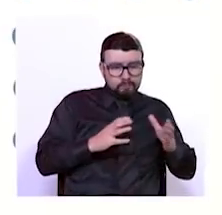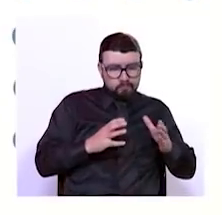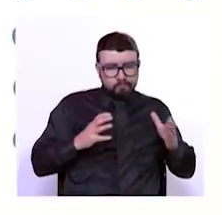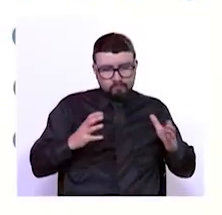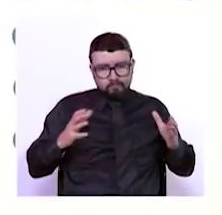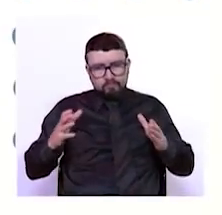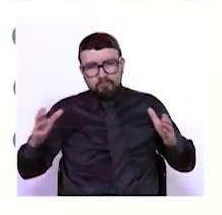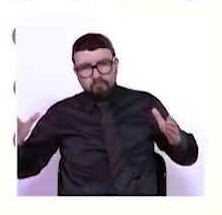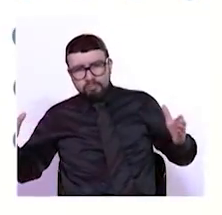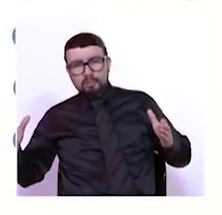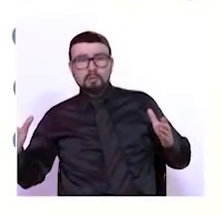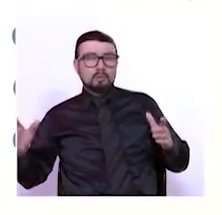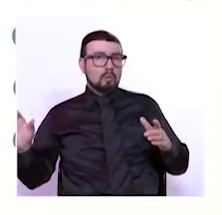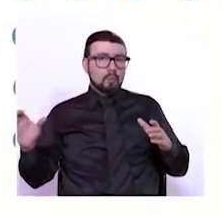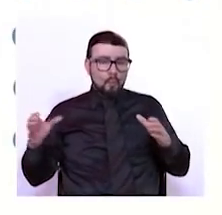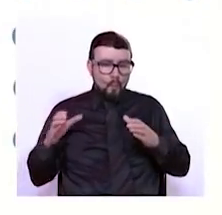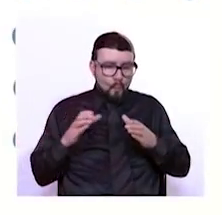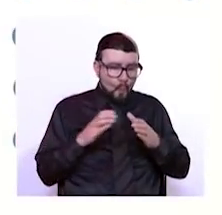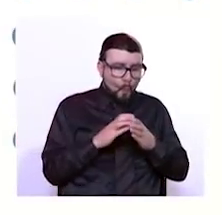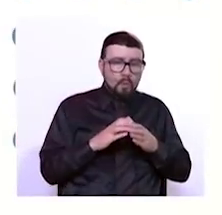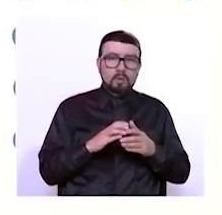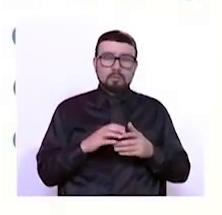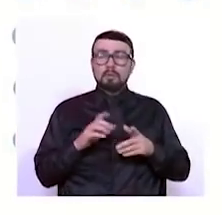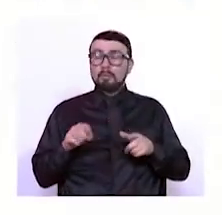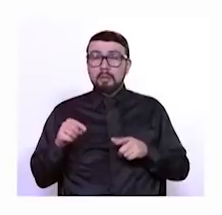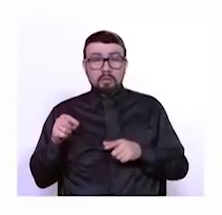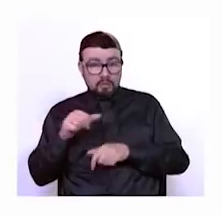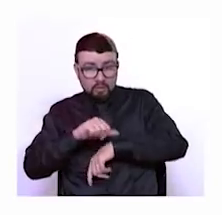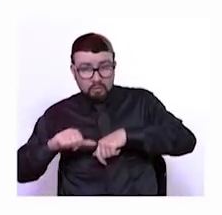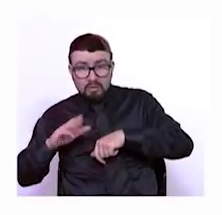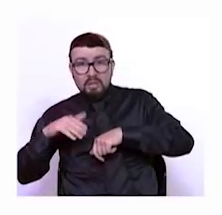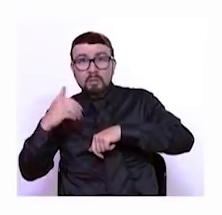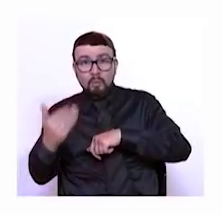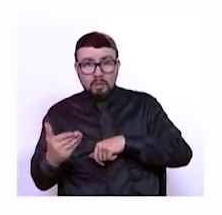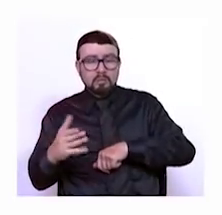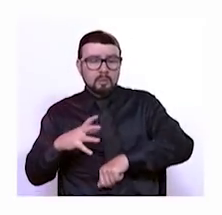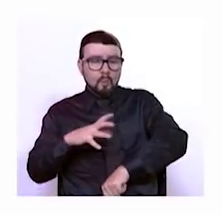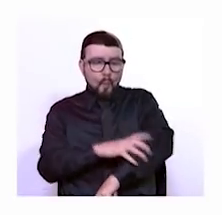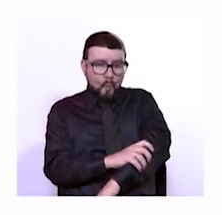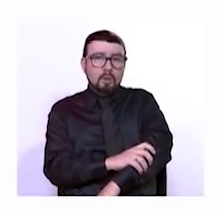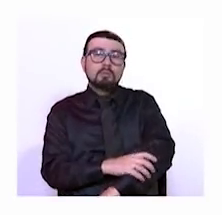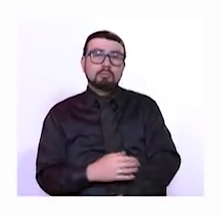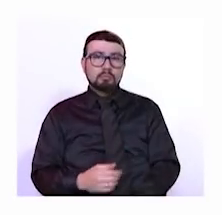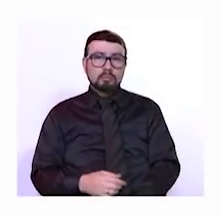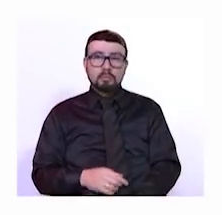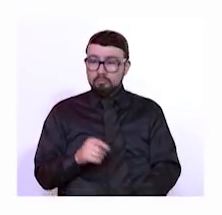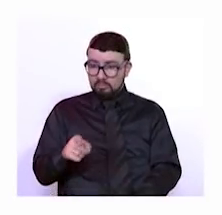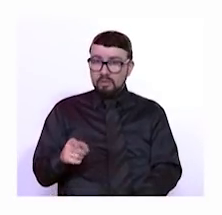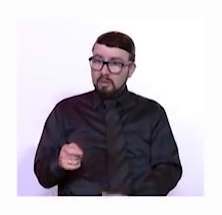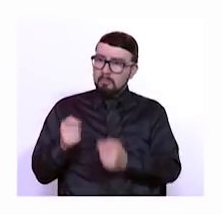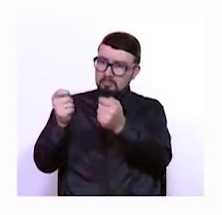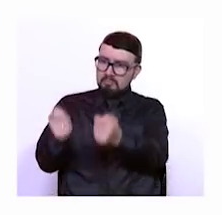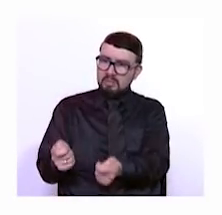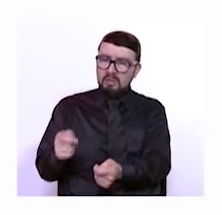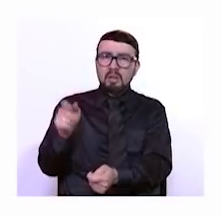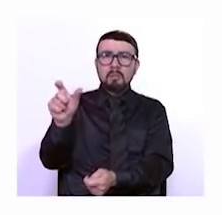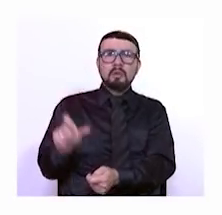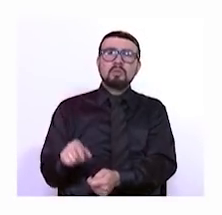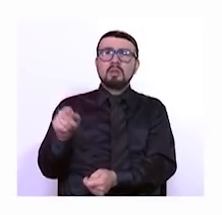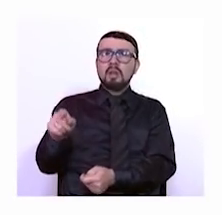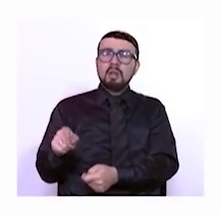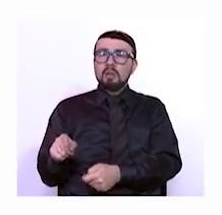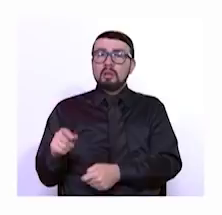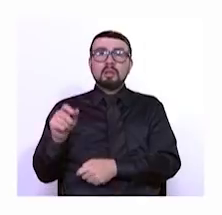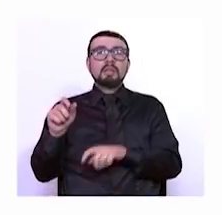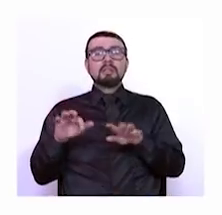baja, media, alta y las posquirúrgicas. Entonces yo no le puedo ordenar unas posquirúrgicas a una paciente